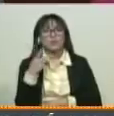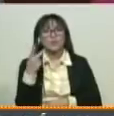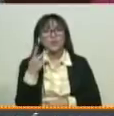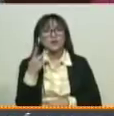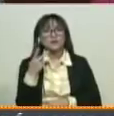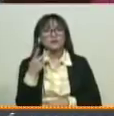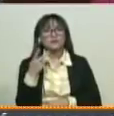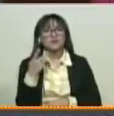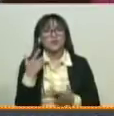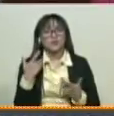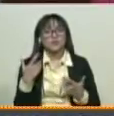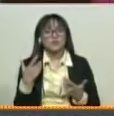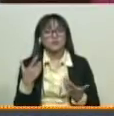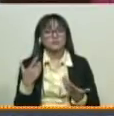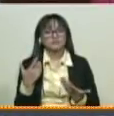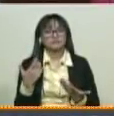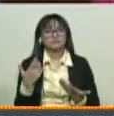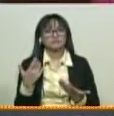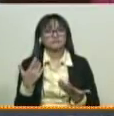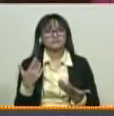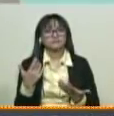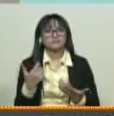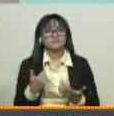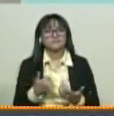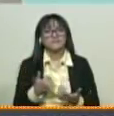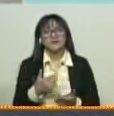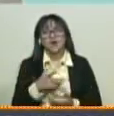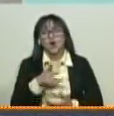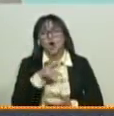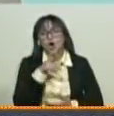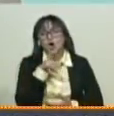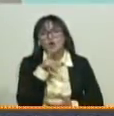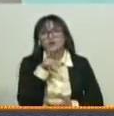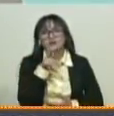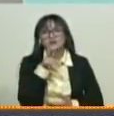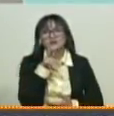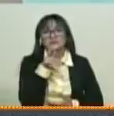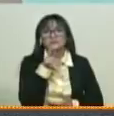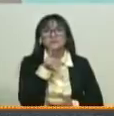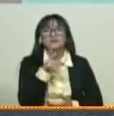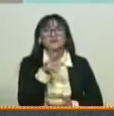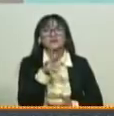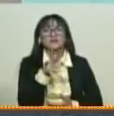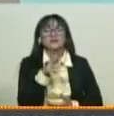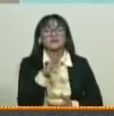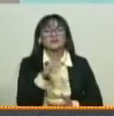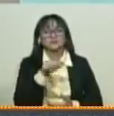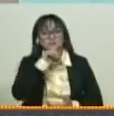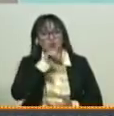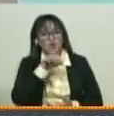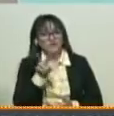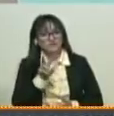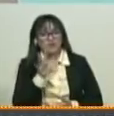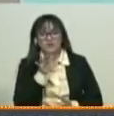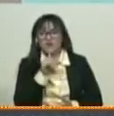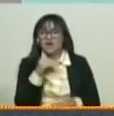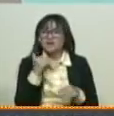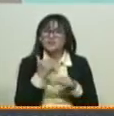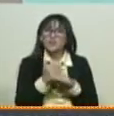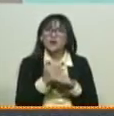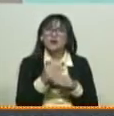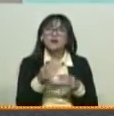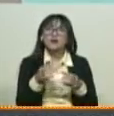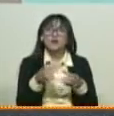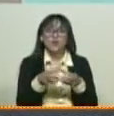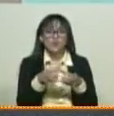humano se haya manejado de manera tan arrastrada, tan antipatriótica y tan antinacional como lo ha venido haciendo el